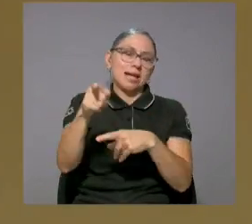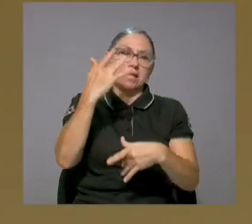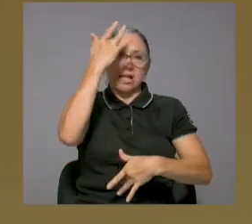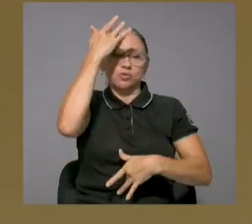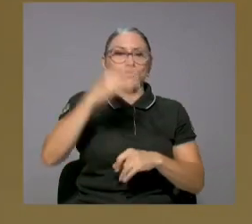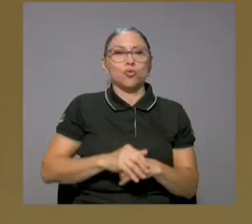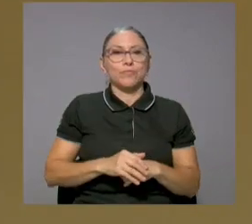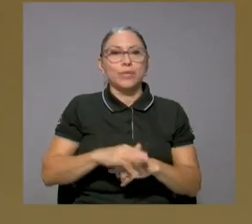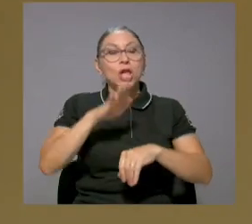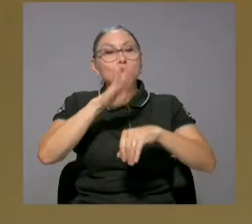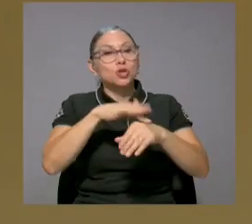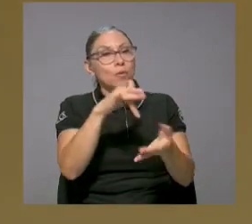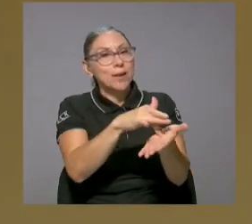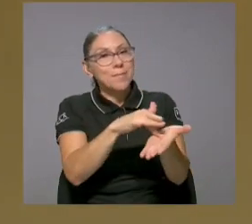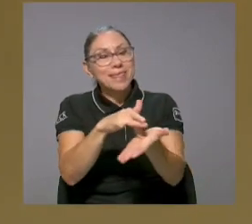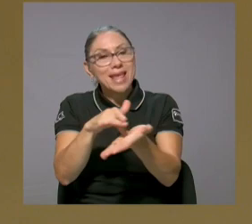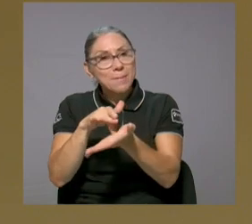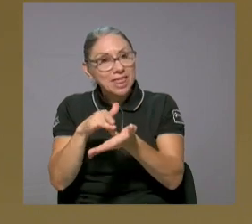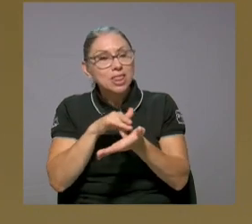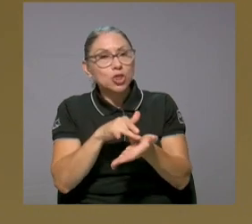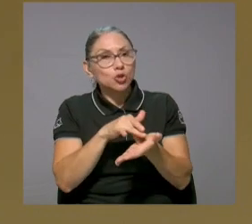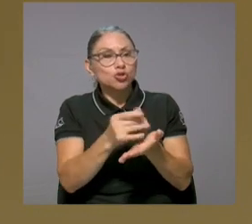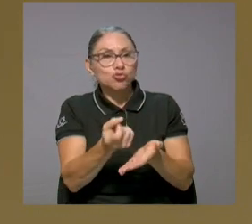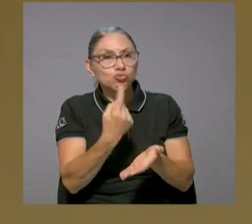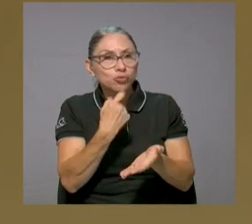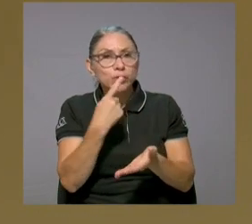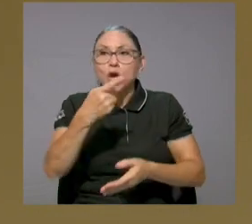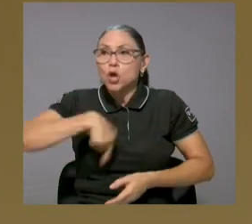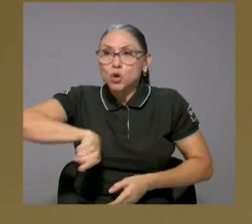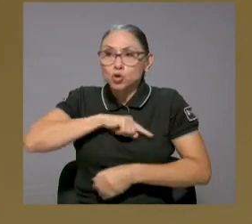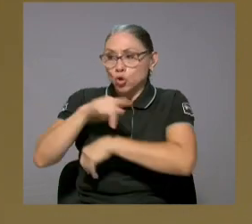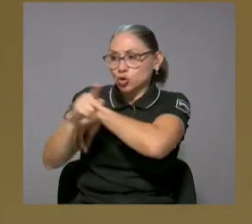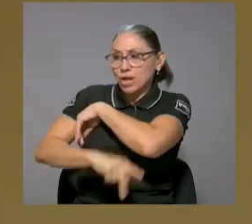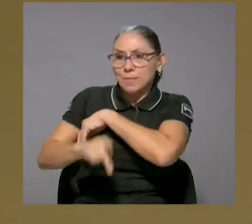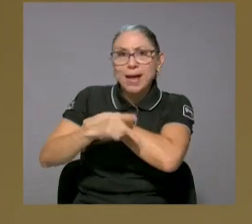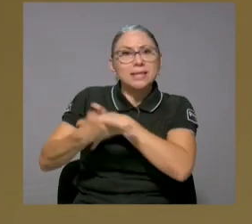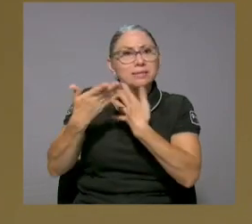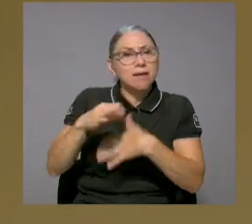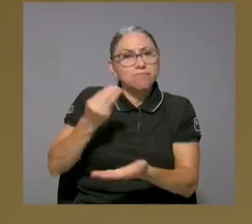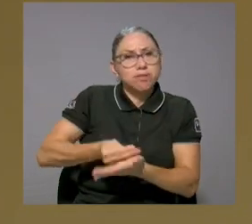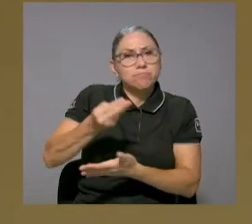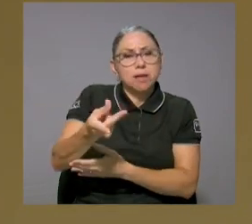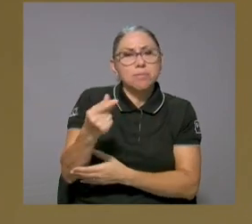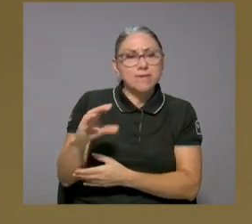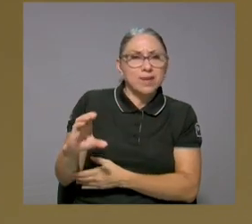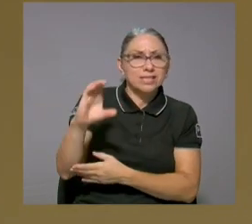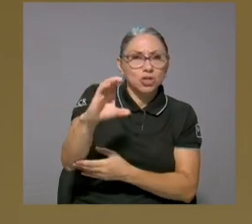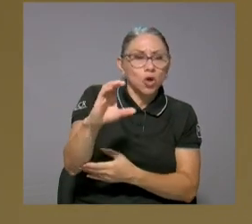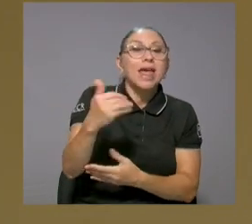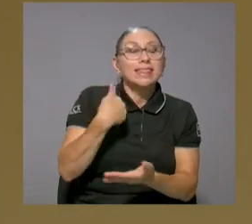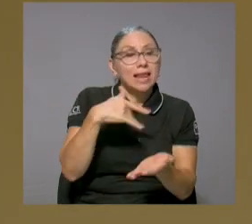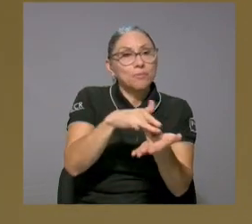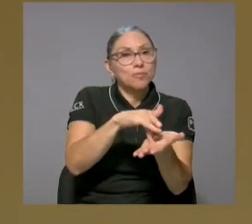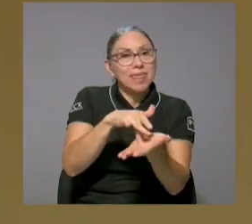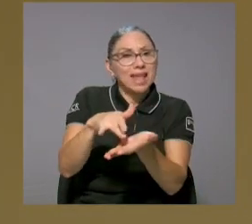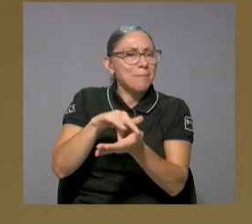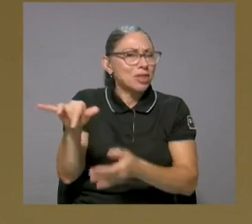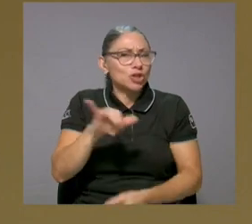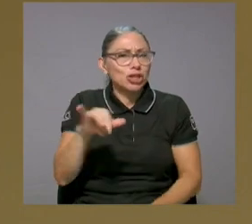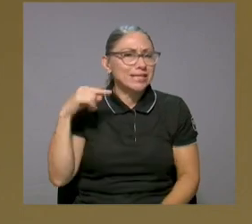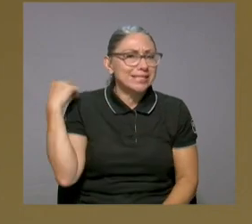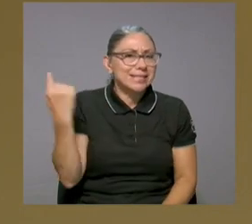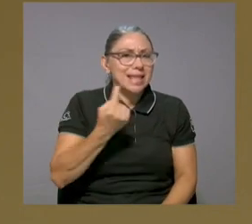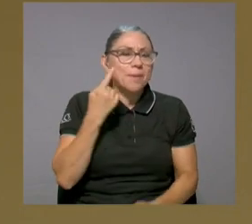los medicamentos, pues hemos hecho una gran inversión como país. Tenemos los medicamentos de siempre, como por ejemplo